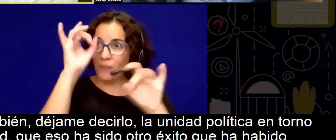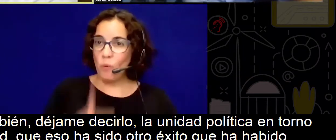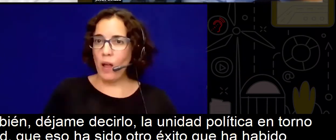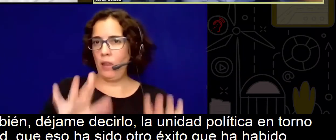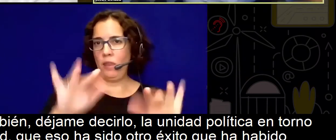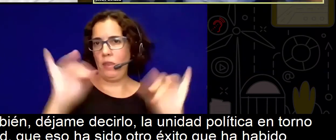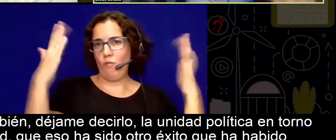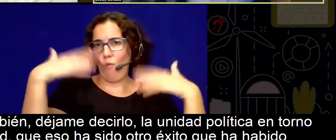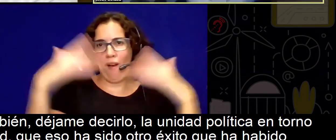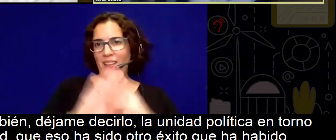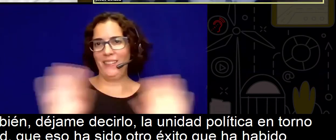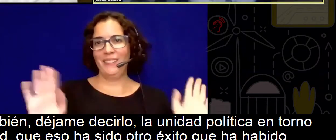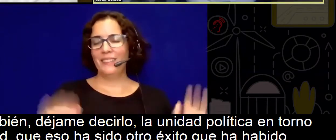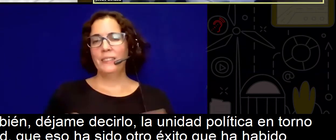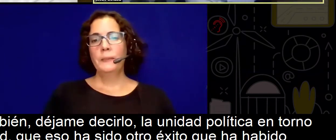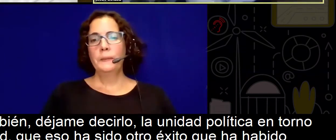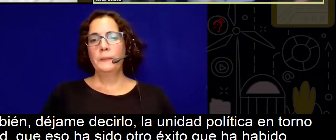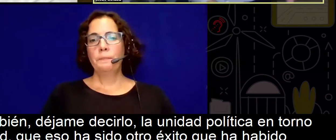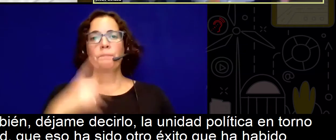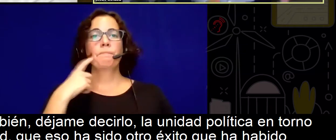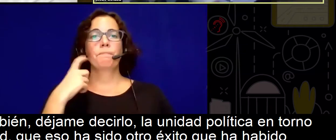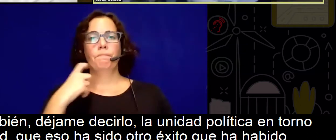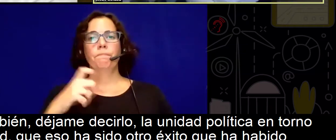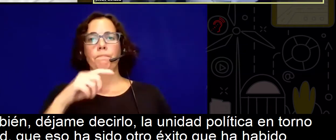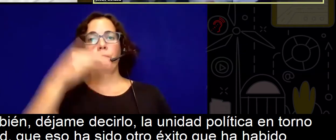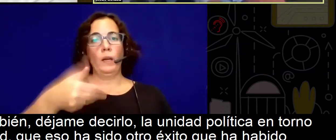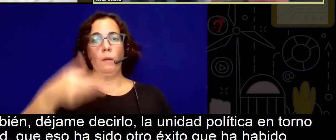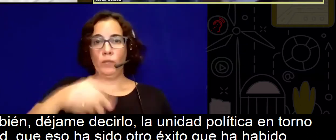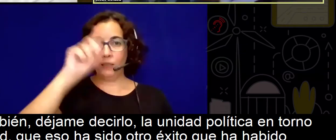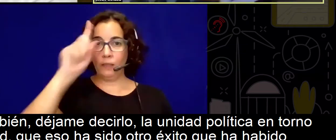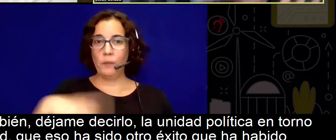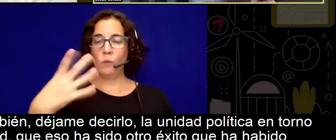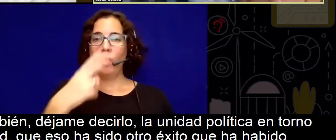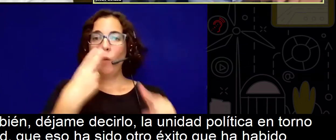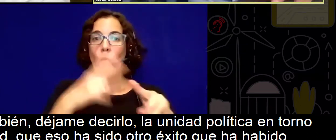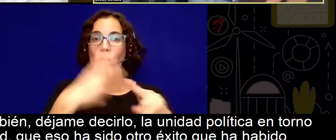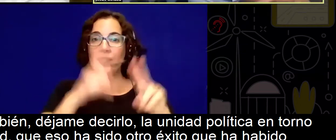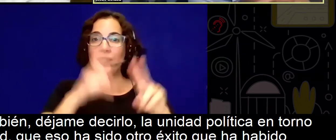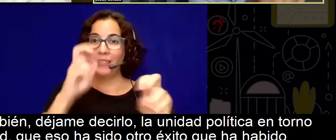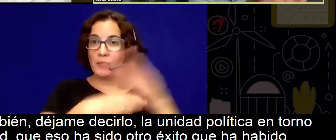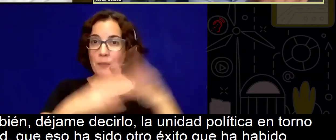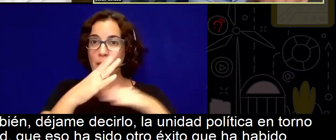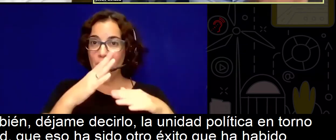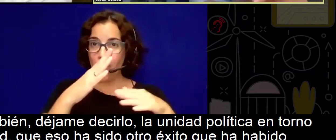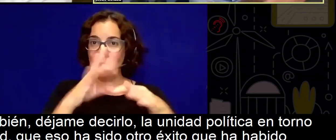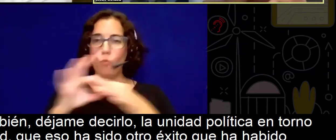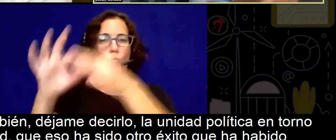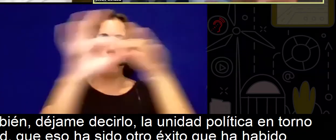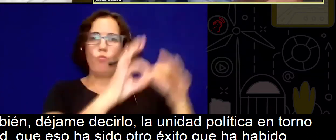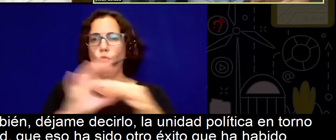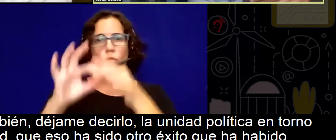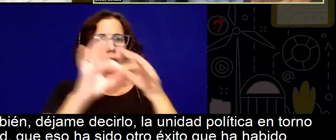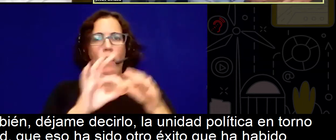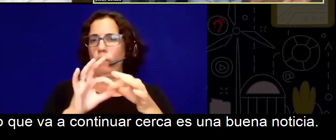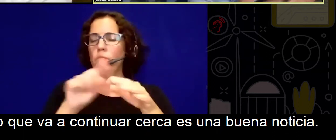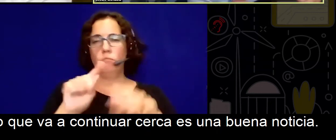lo cual, muy importante, Jesús, también, que no, déjame decirlo, es la unidad política en torno a la discapacidad, que eso ha sido otro de los éxitos